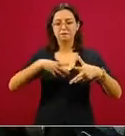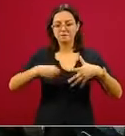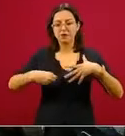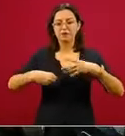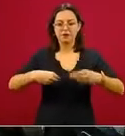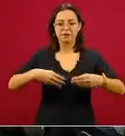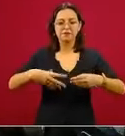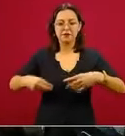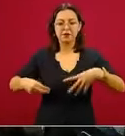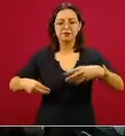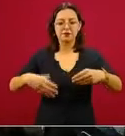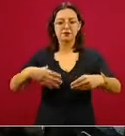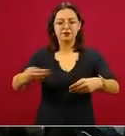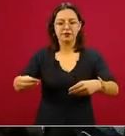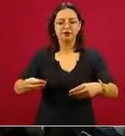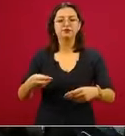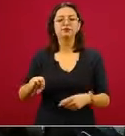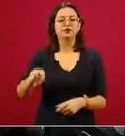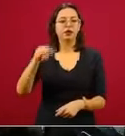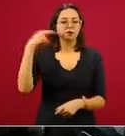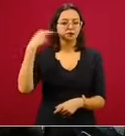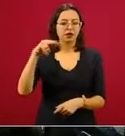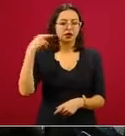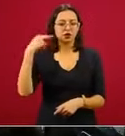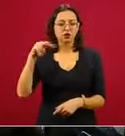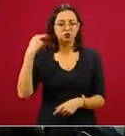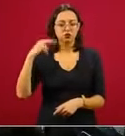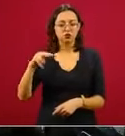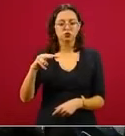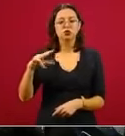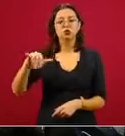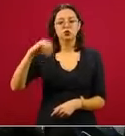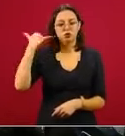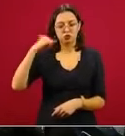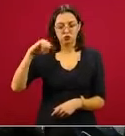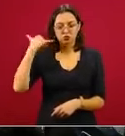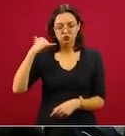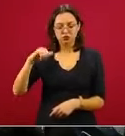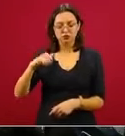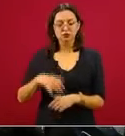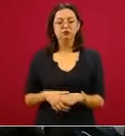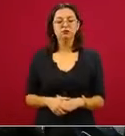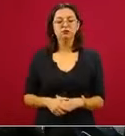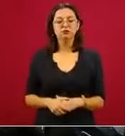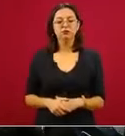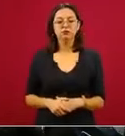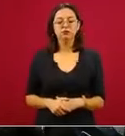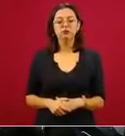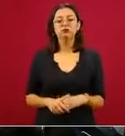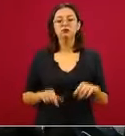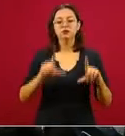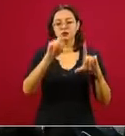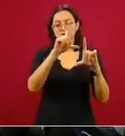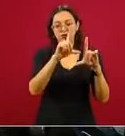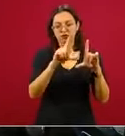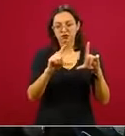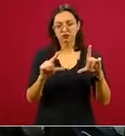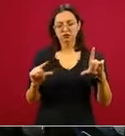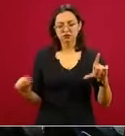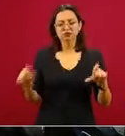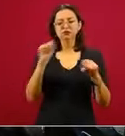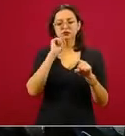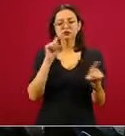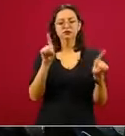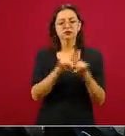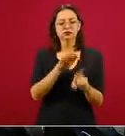en particular son Veracruz y Yucatán. Cuando lo vemos en el gráfico de barras, vemos también